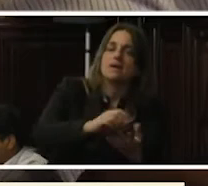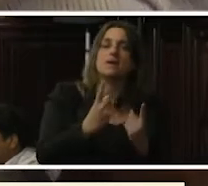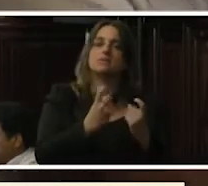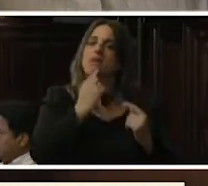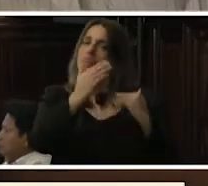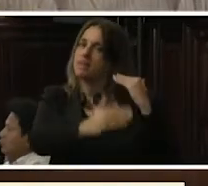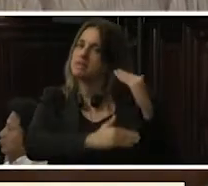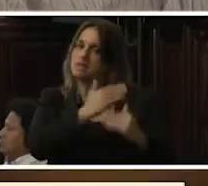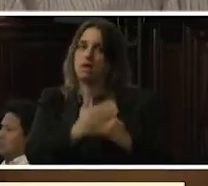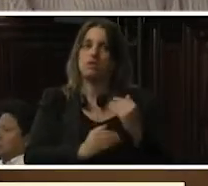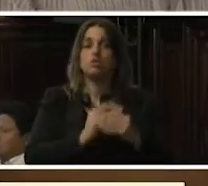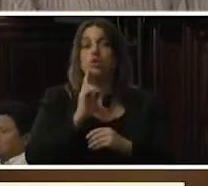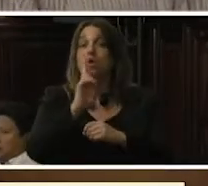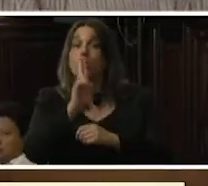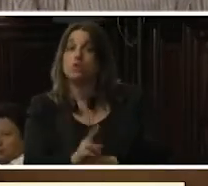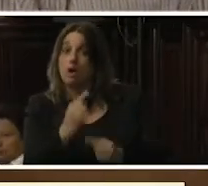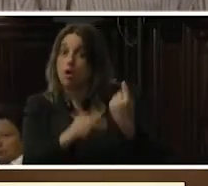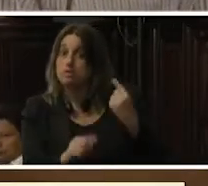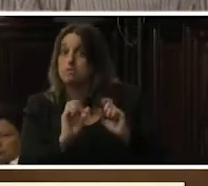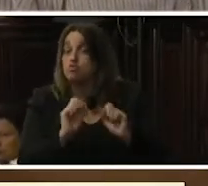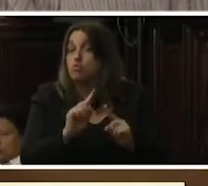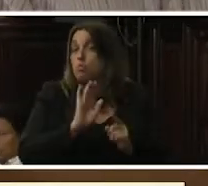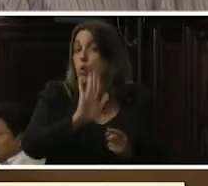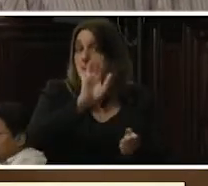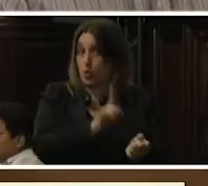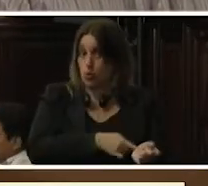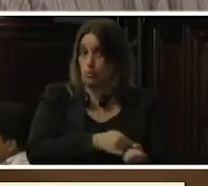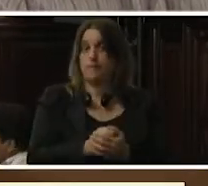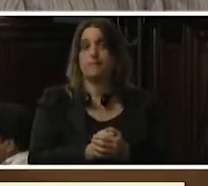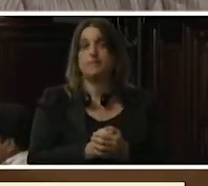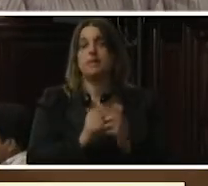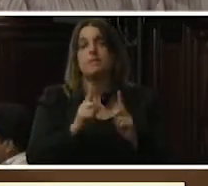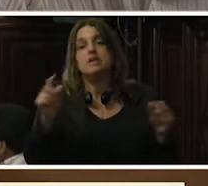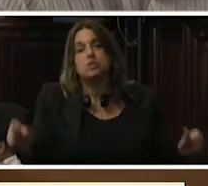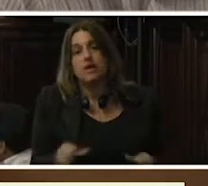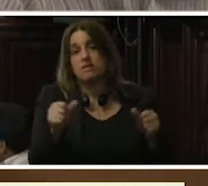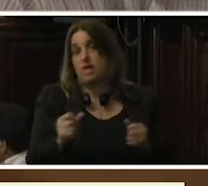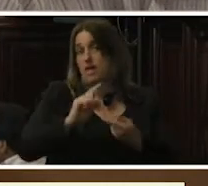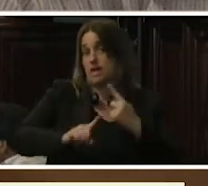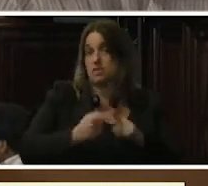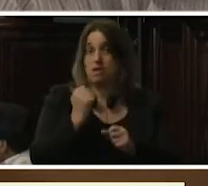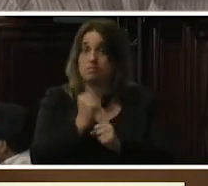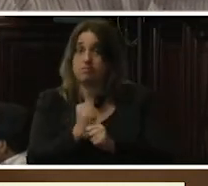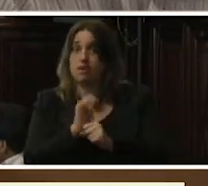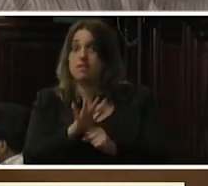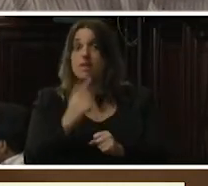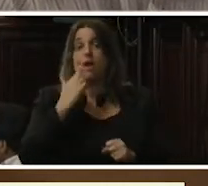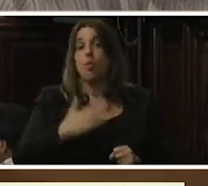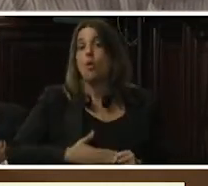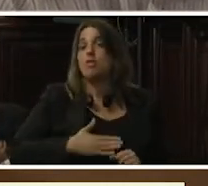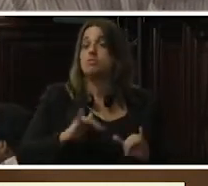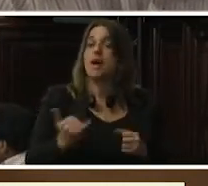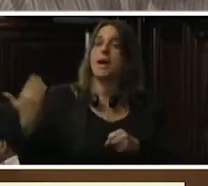de sus usos y costumbres, en especial del nomadismo y sus actividades asociadas, de acuerdo a la solicitud